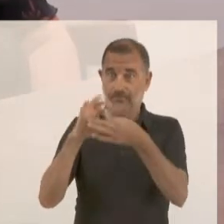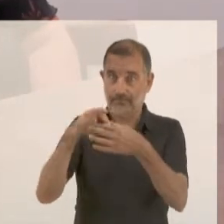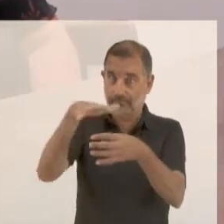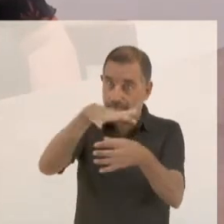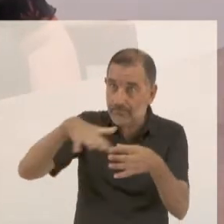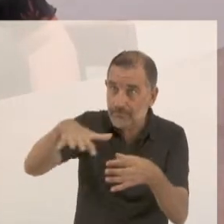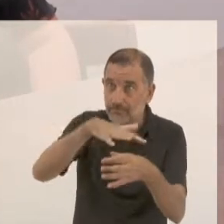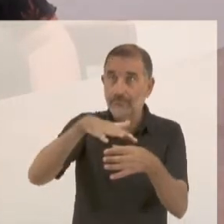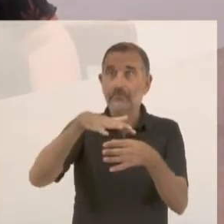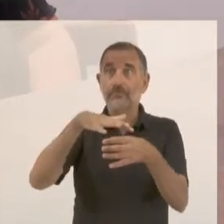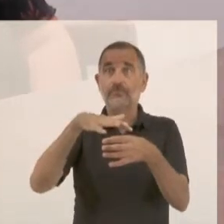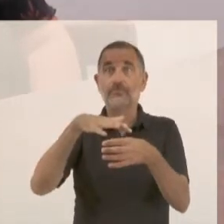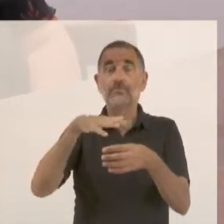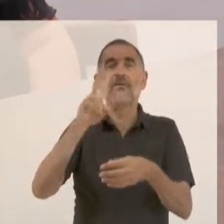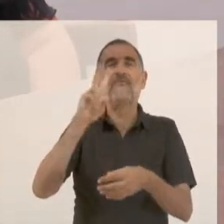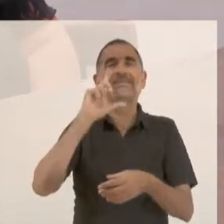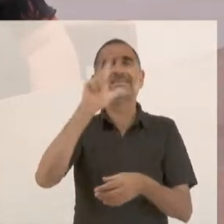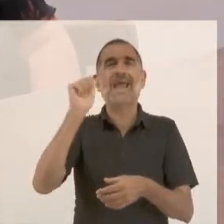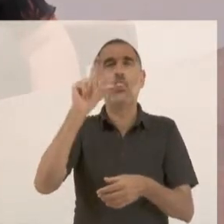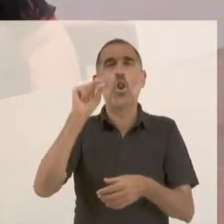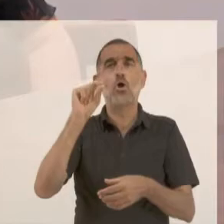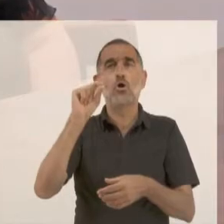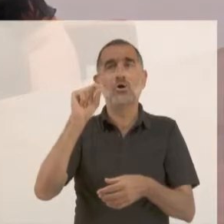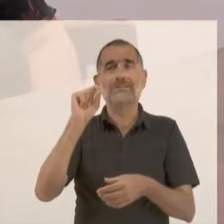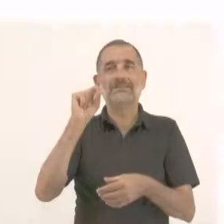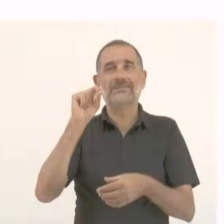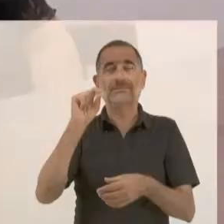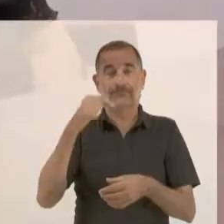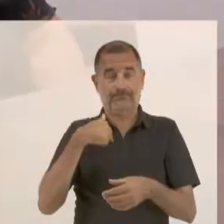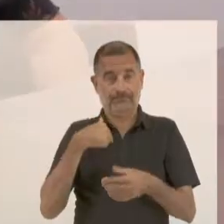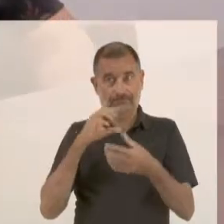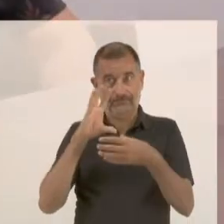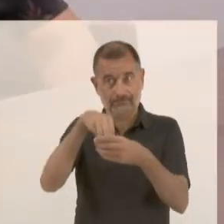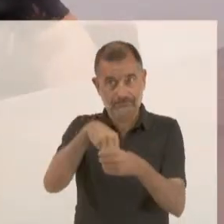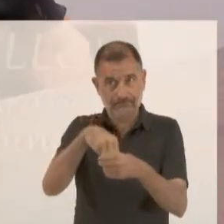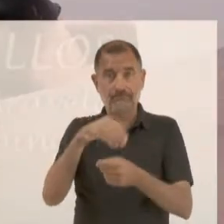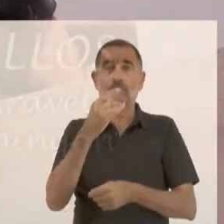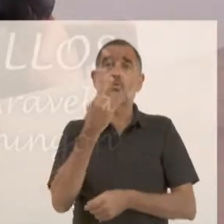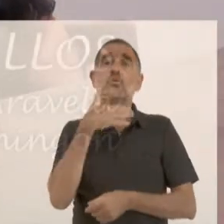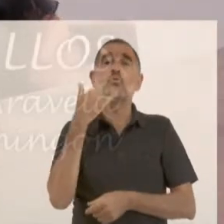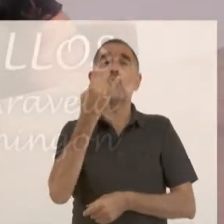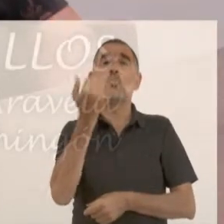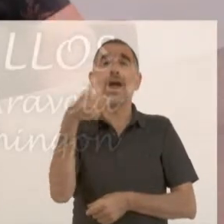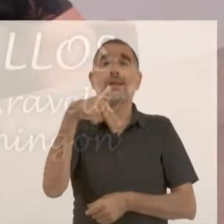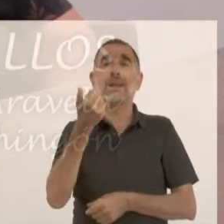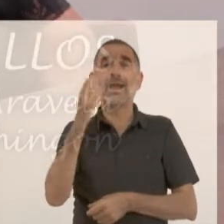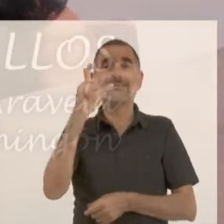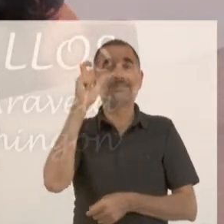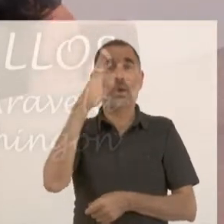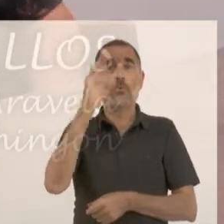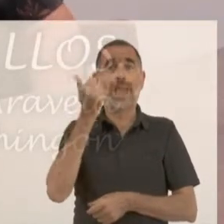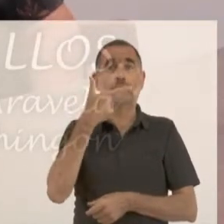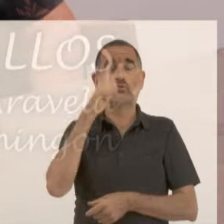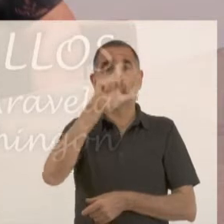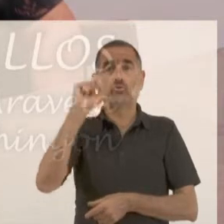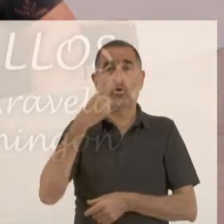Esteban, sería el norte de Córdoba, oeste de Córdoba. Mi nombre es Julia Marta Ceballo y soy la autoridad de